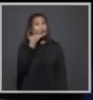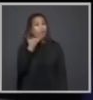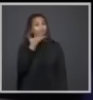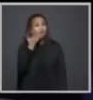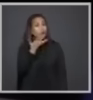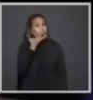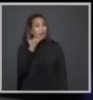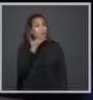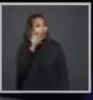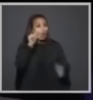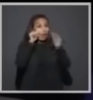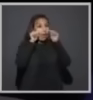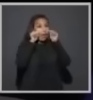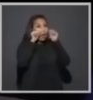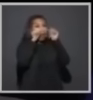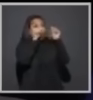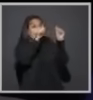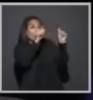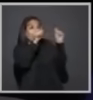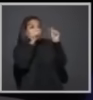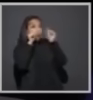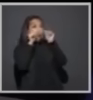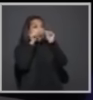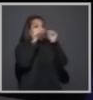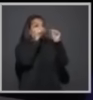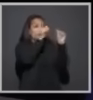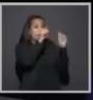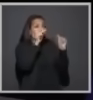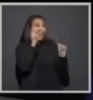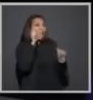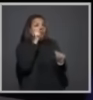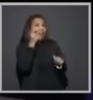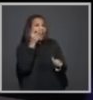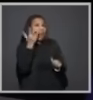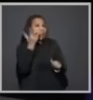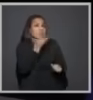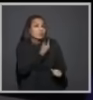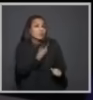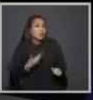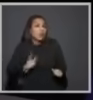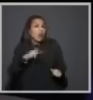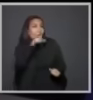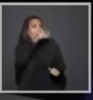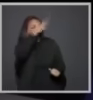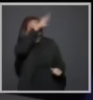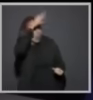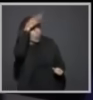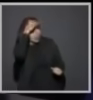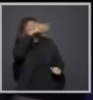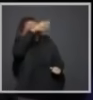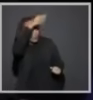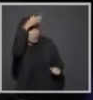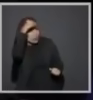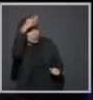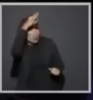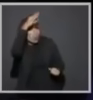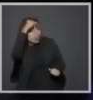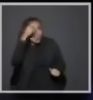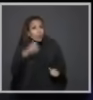estar atentos, pendientes a lo que hace el presidente. Los presidentes de ahora no